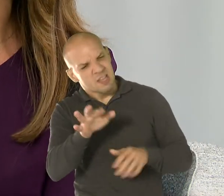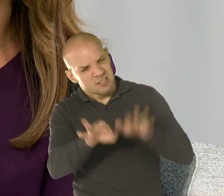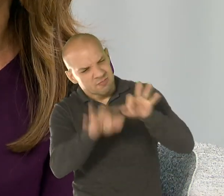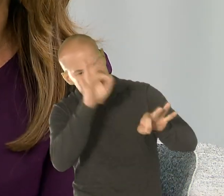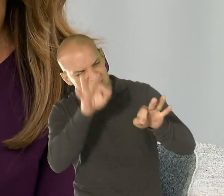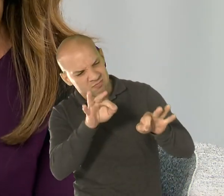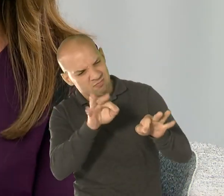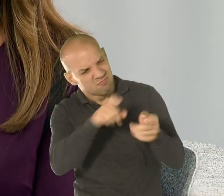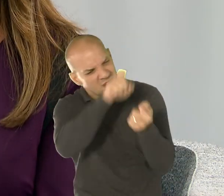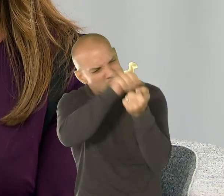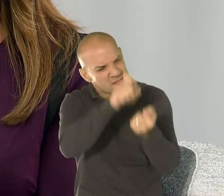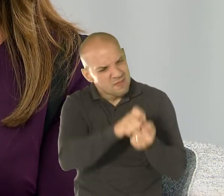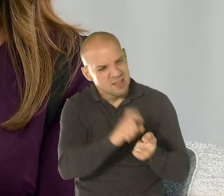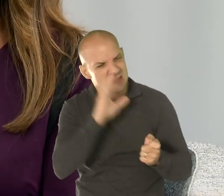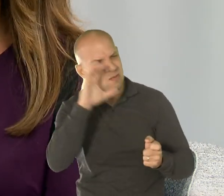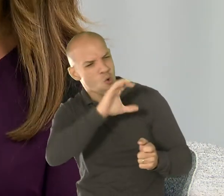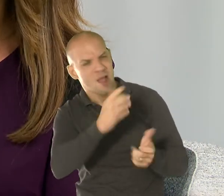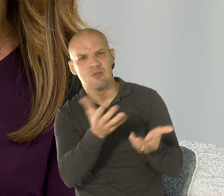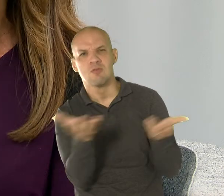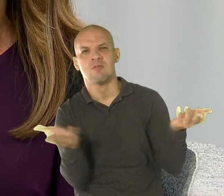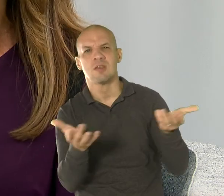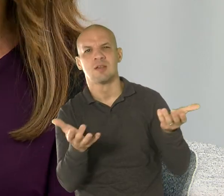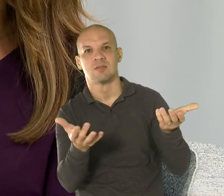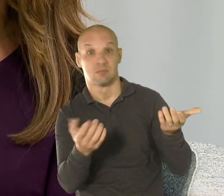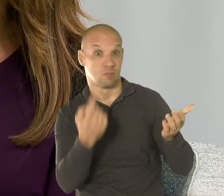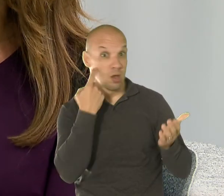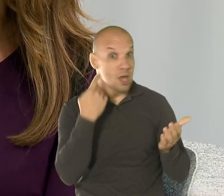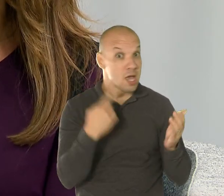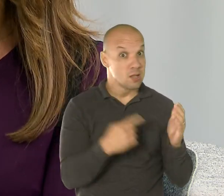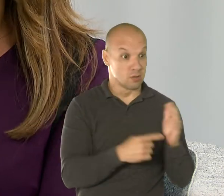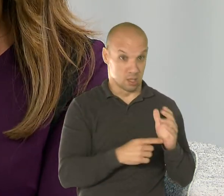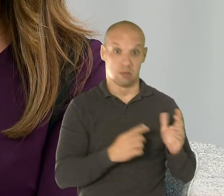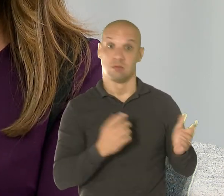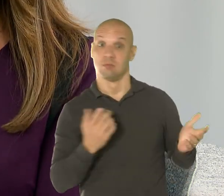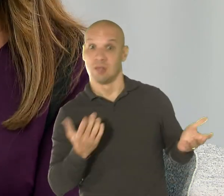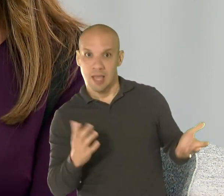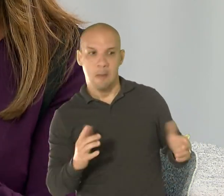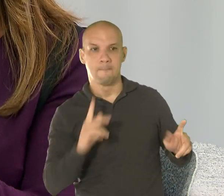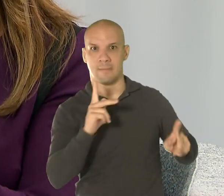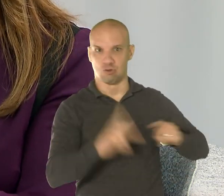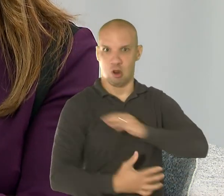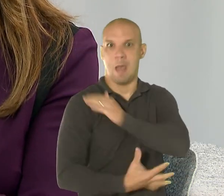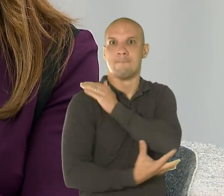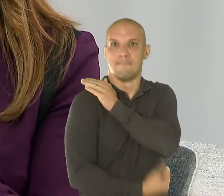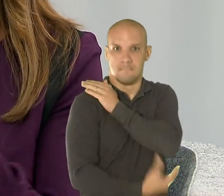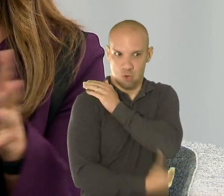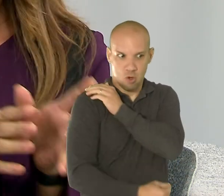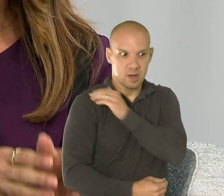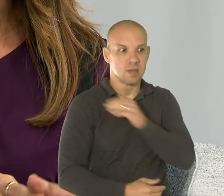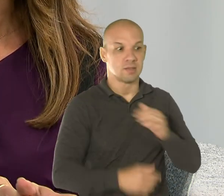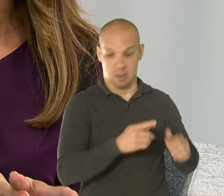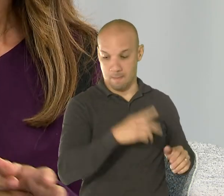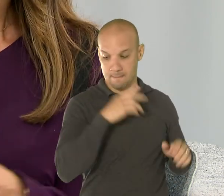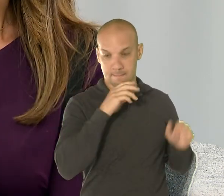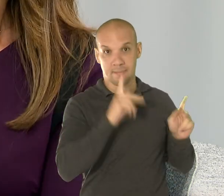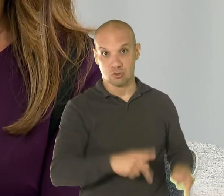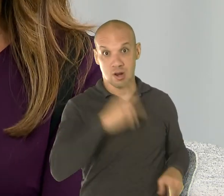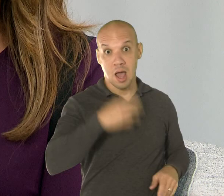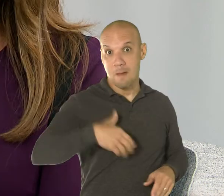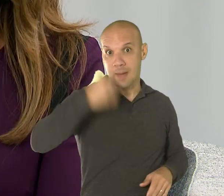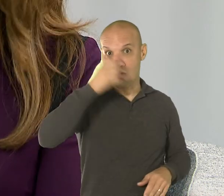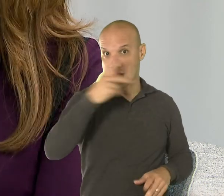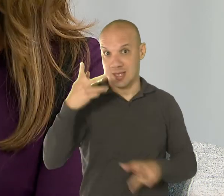primer perfil ustedes encontraron los niveles de pobreza tan extremos, tanto del adulto mayor como del cuidador,